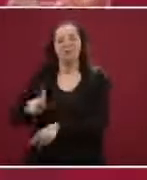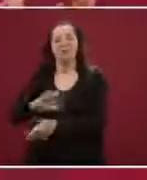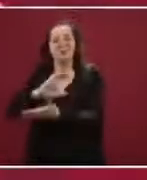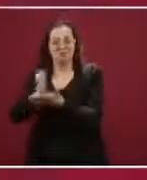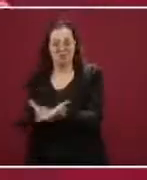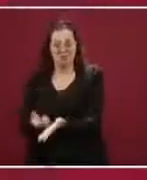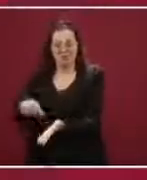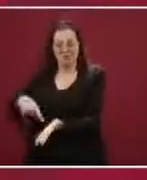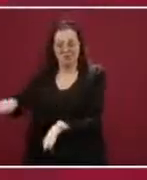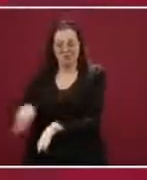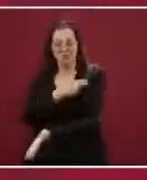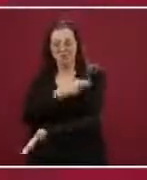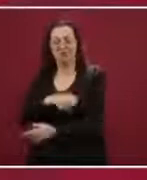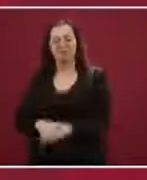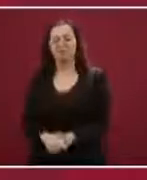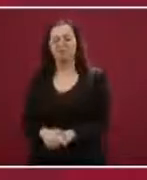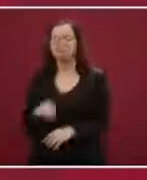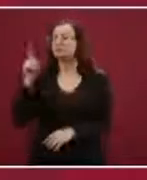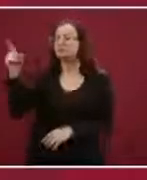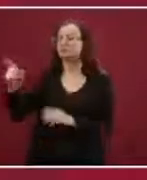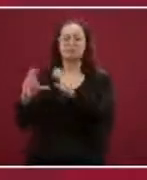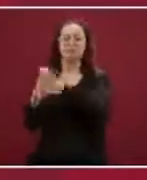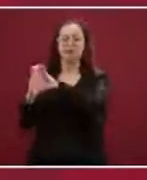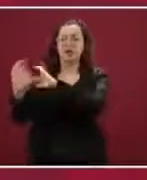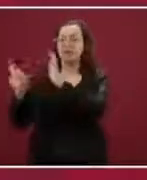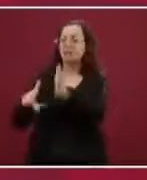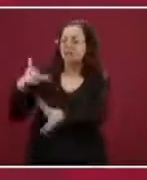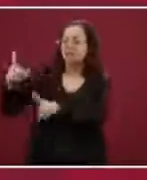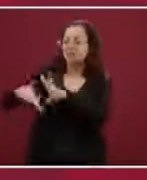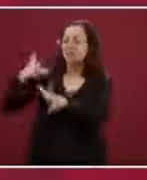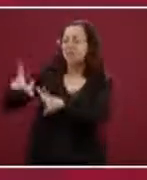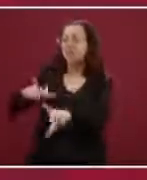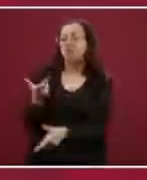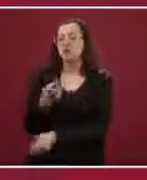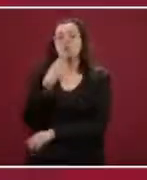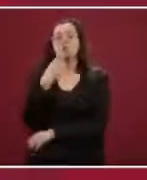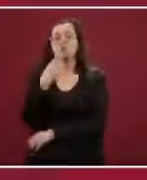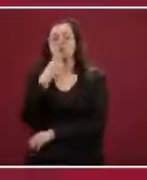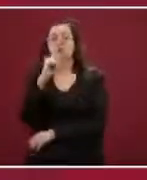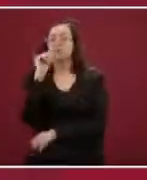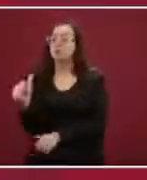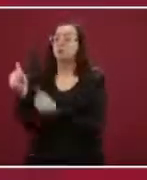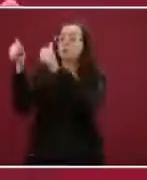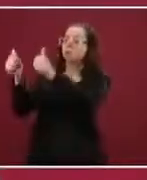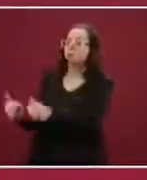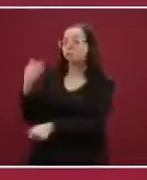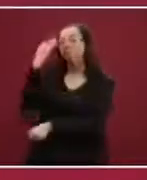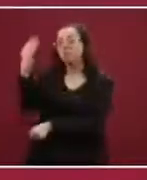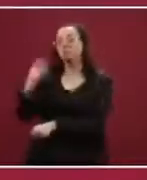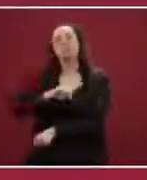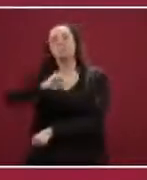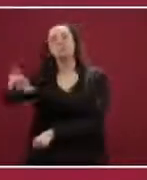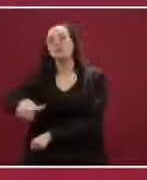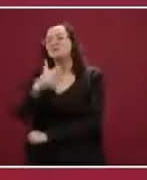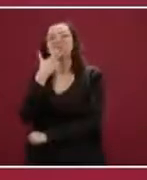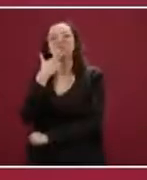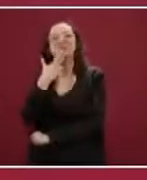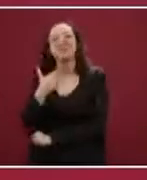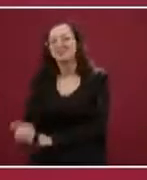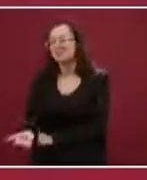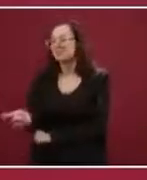Y si esos trenes no se usan, se mantienen mucho tiempo parados, se echan a perder.